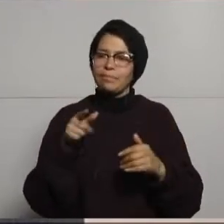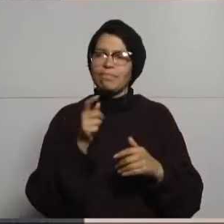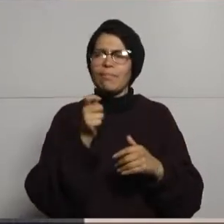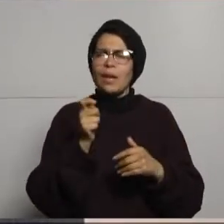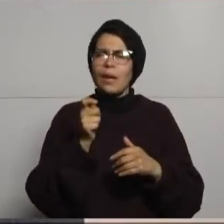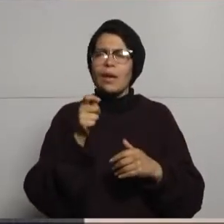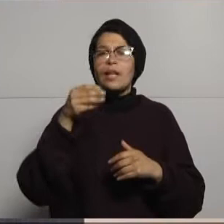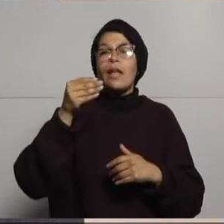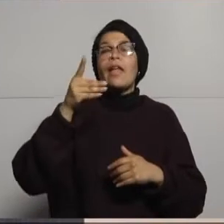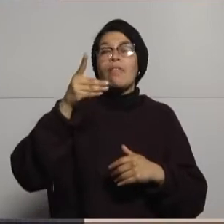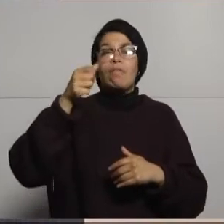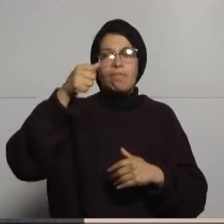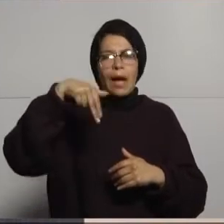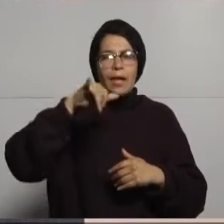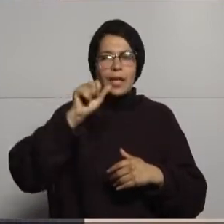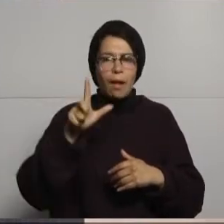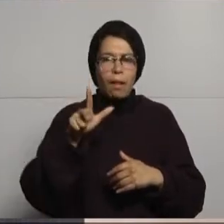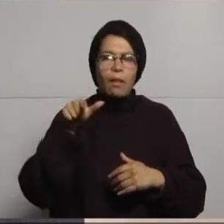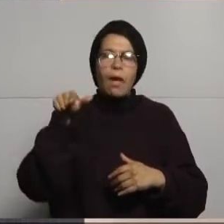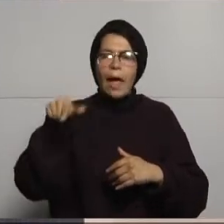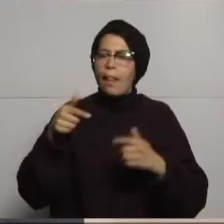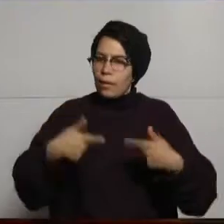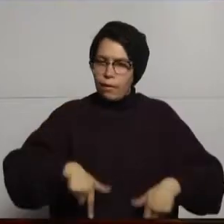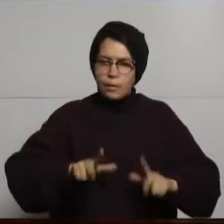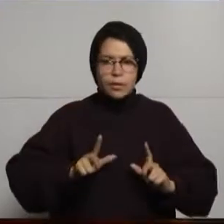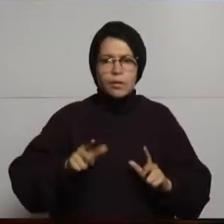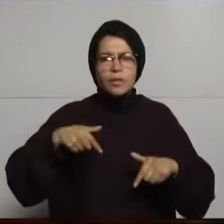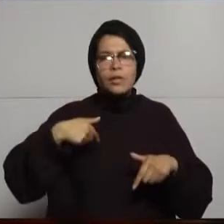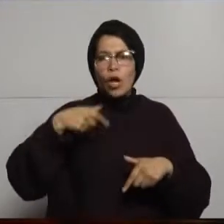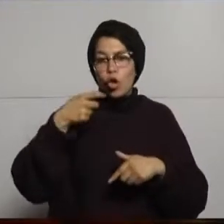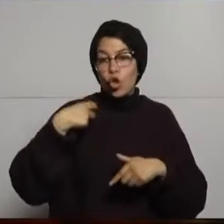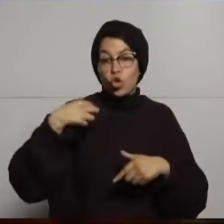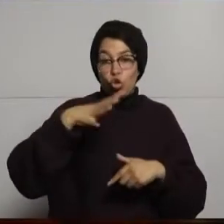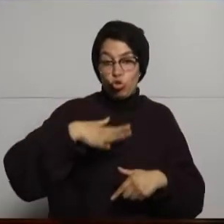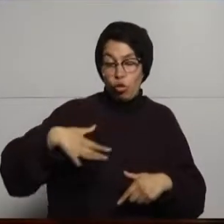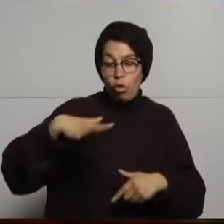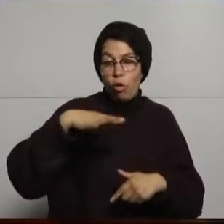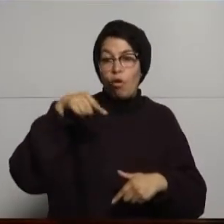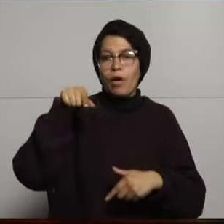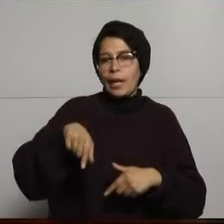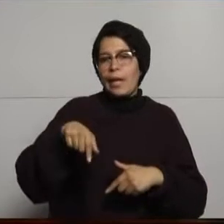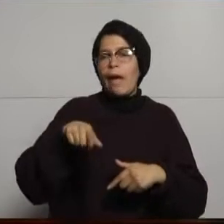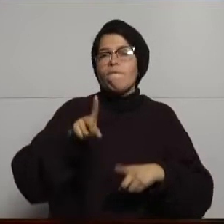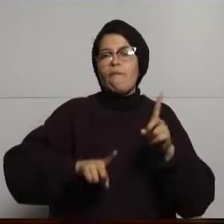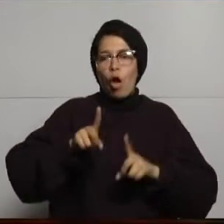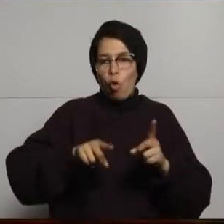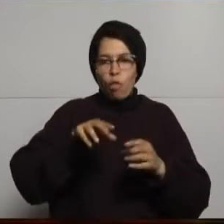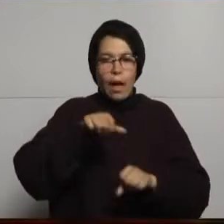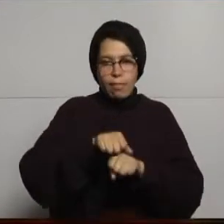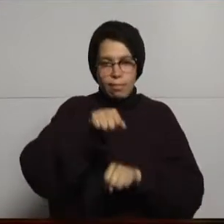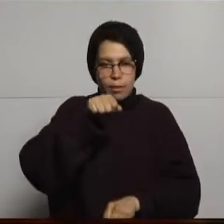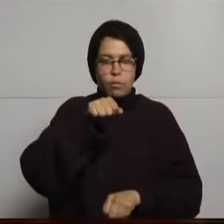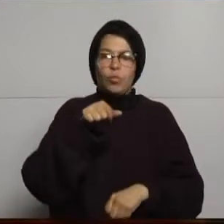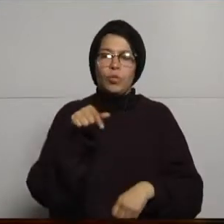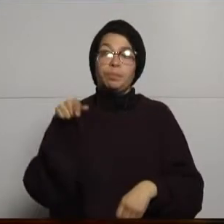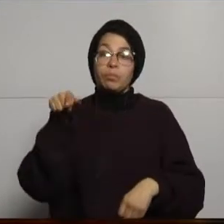Majo, se llama Daniel Arbulo, es licenciado en Sociología, egresado de la Universidad de la República, cooperativista de vivienda y